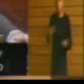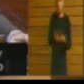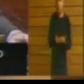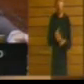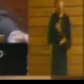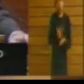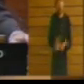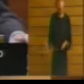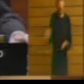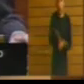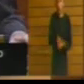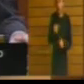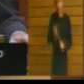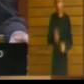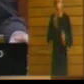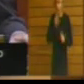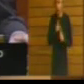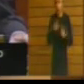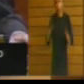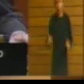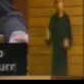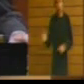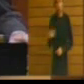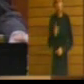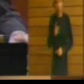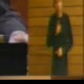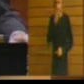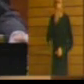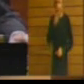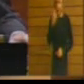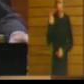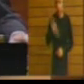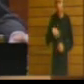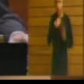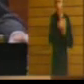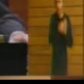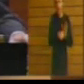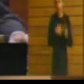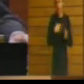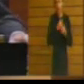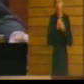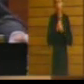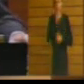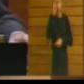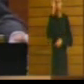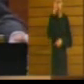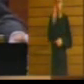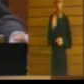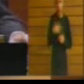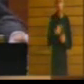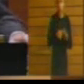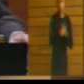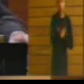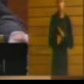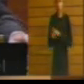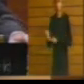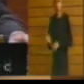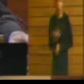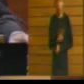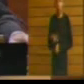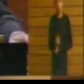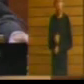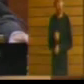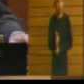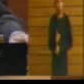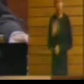exigimos que no ocurra en la presente edición. Por cierto, este año ya han cambiado de criterio con ese tema. Ya no hay dos instancias. Ahora ya solamente hay